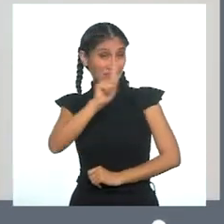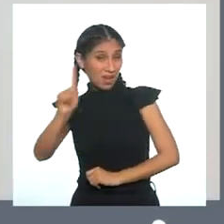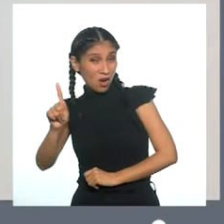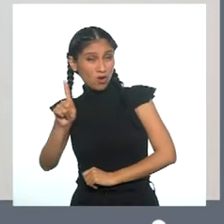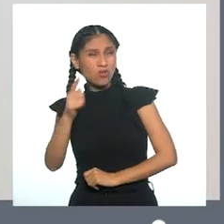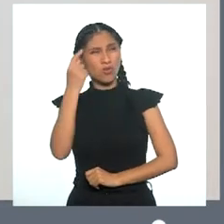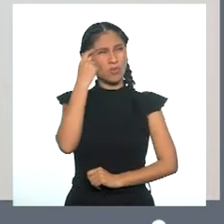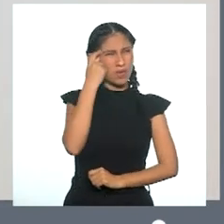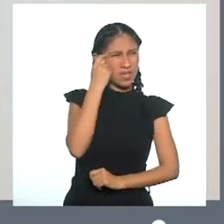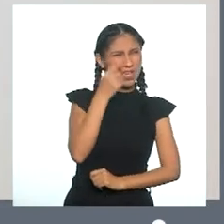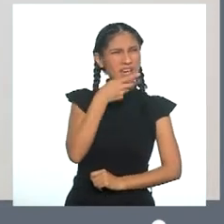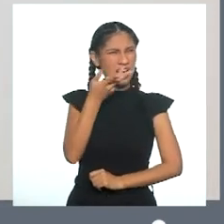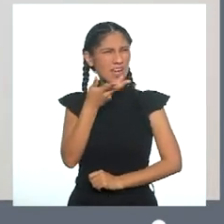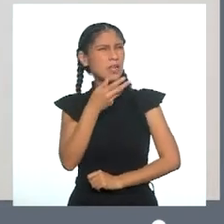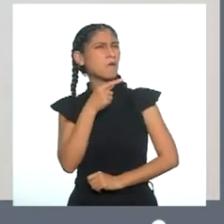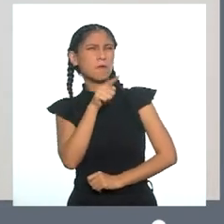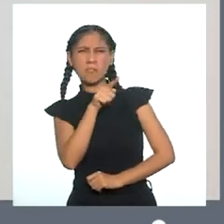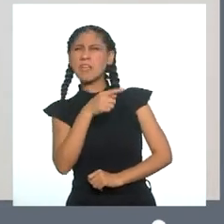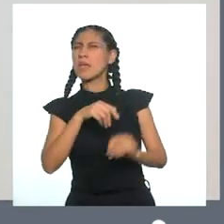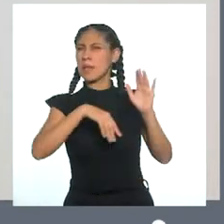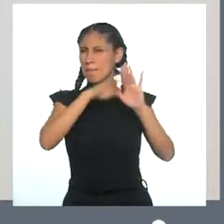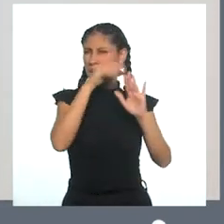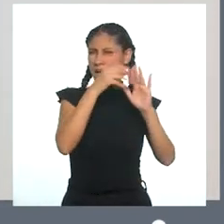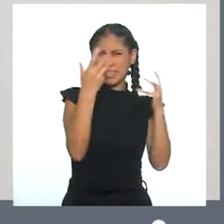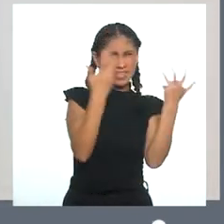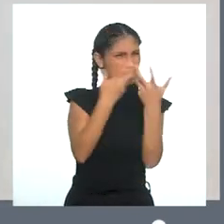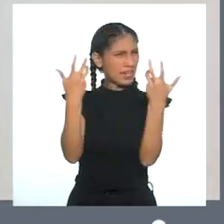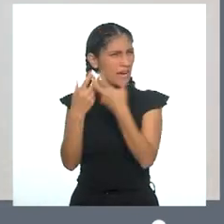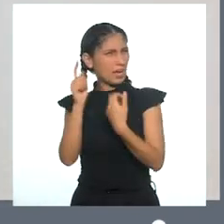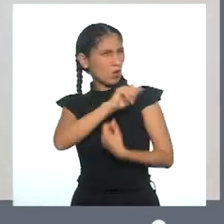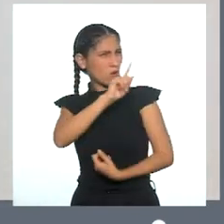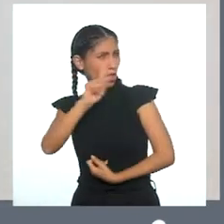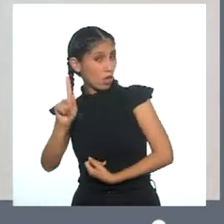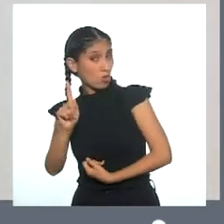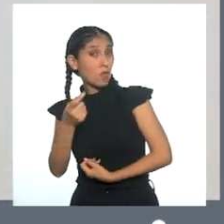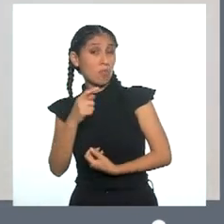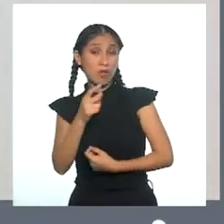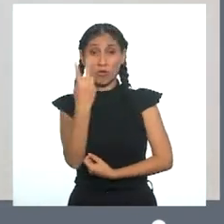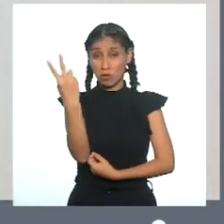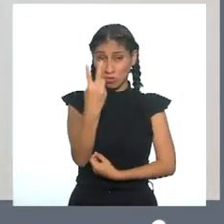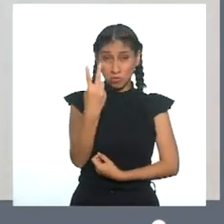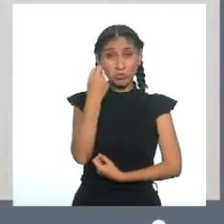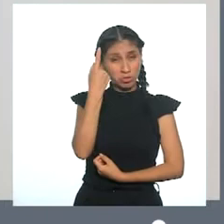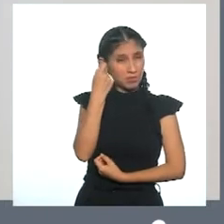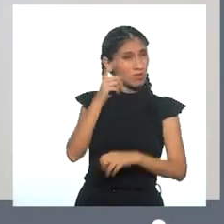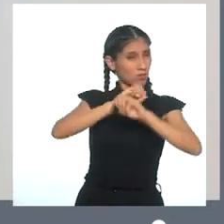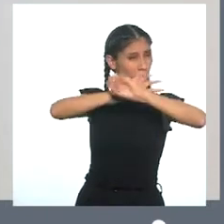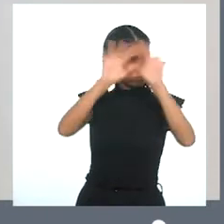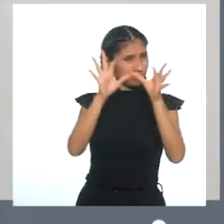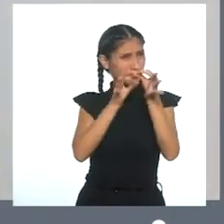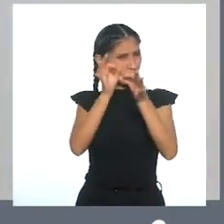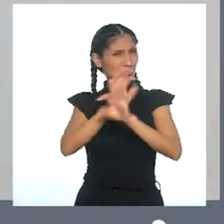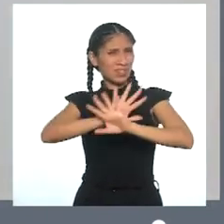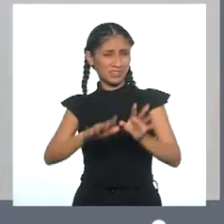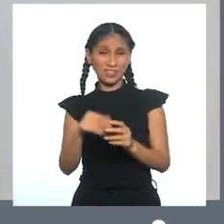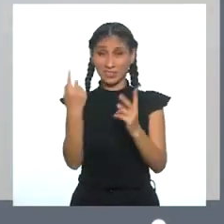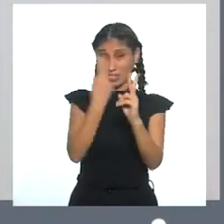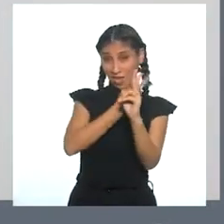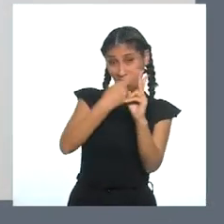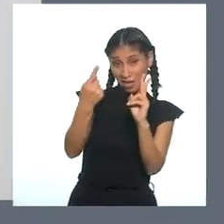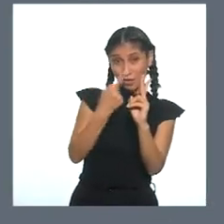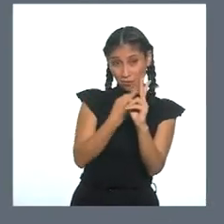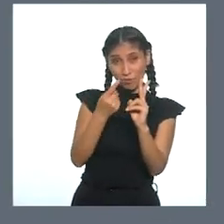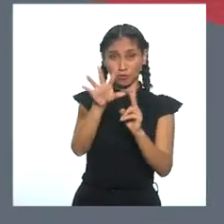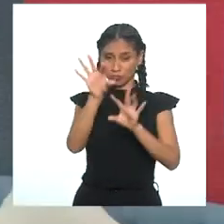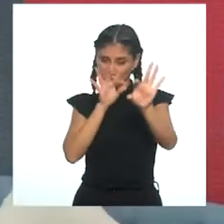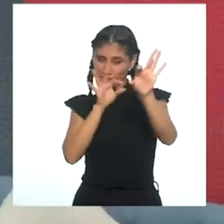la estrategia que mejor se acomode. Lo bueno es que a ambos se les entendió la explicación, así que tenemos dos métodos para